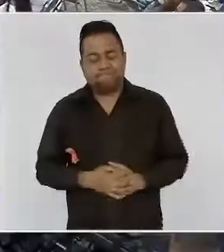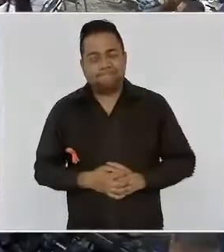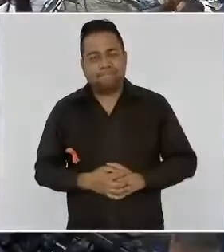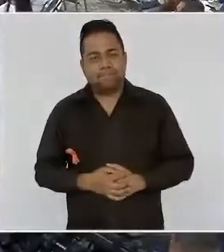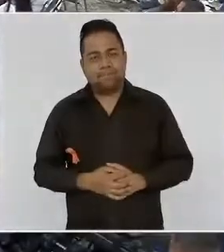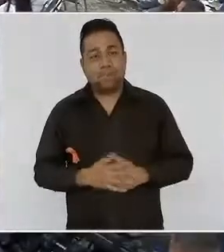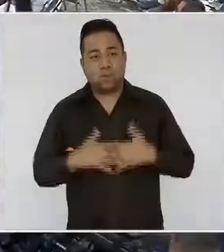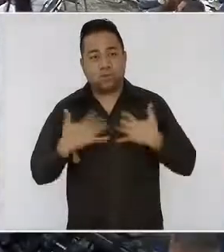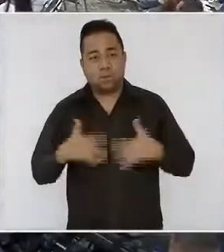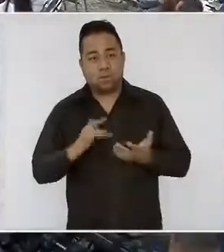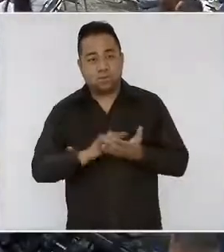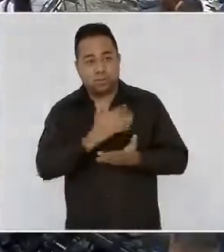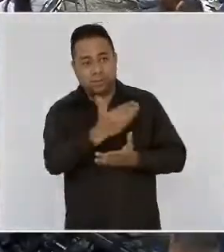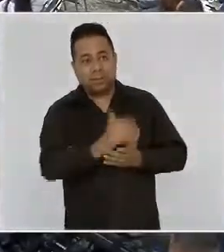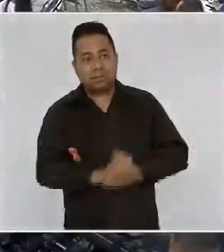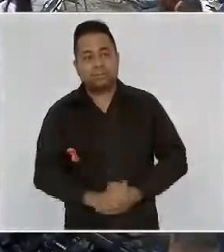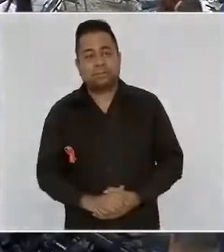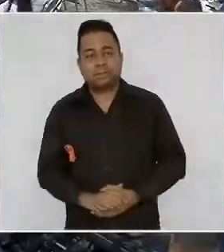Gracias.